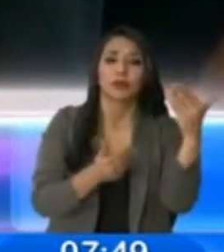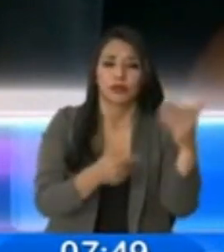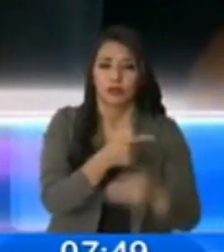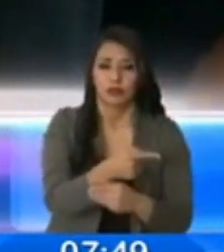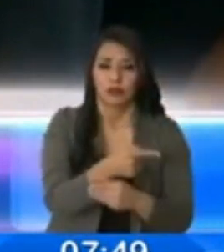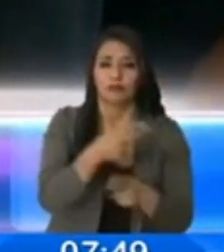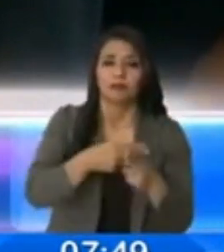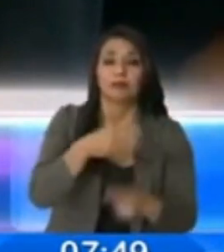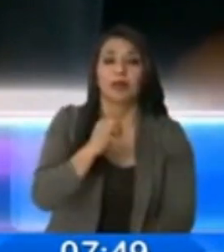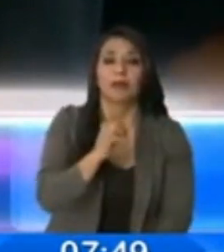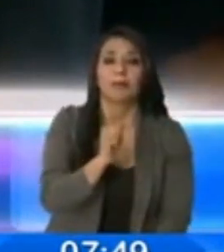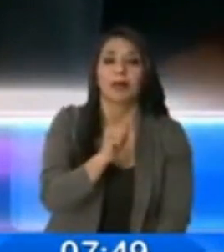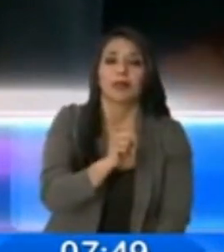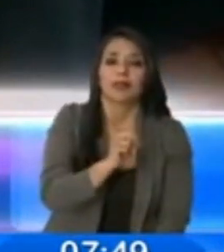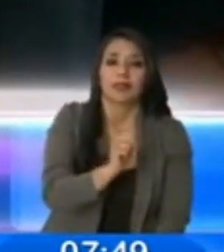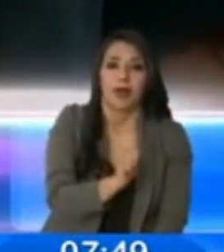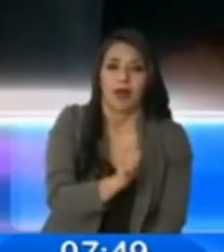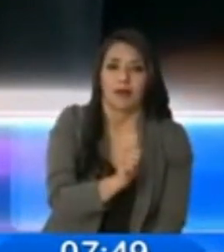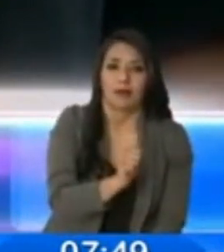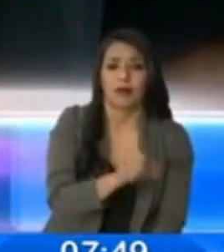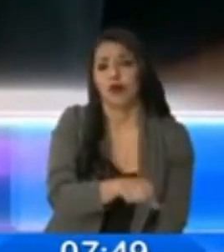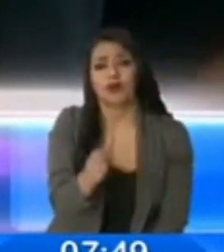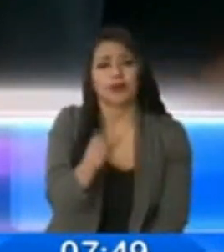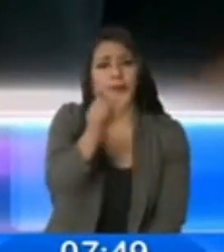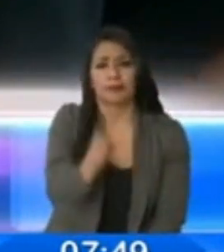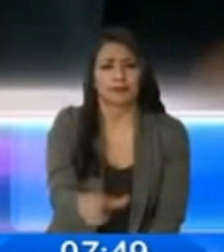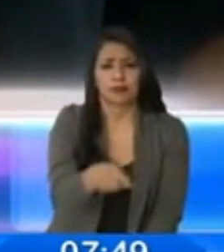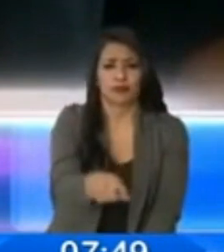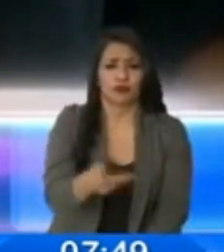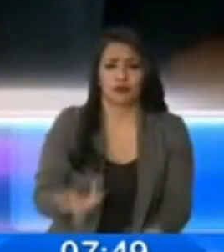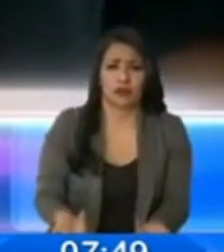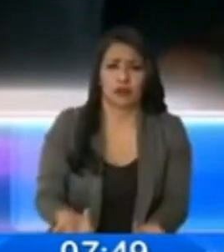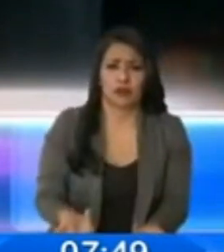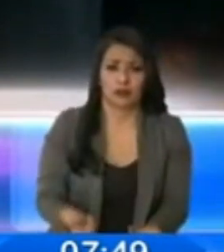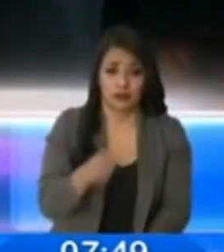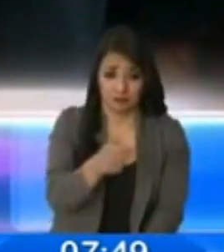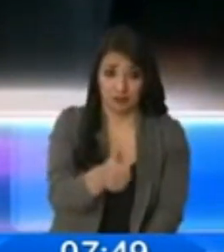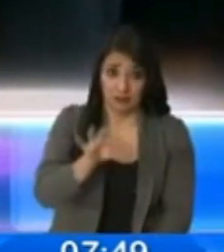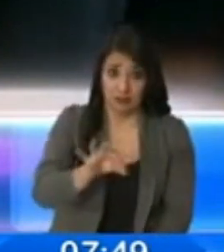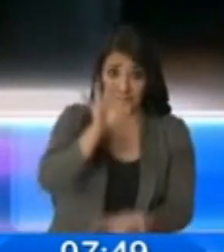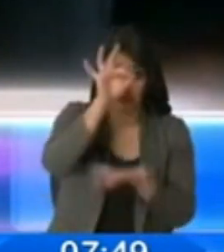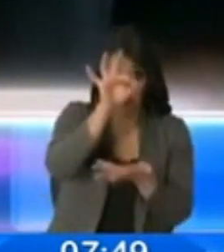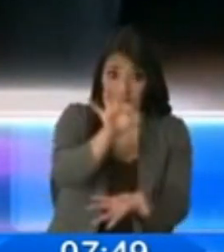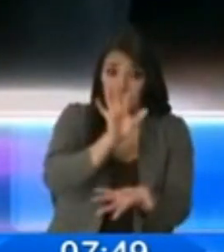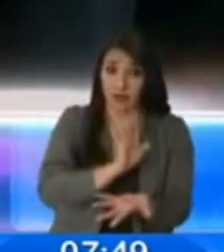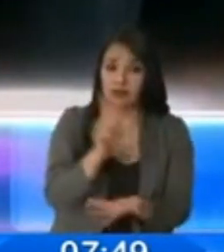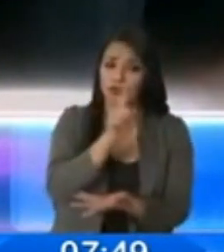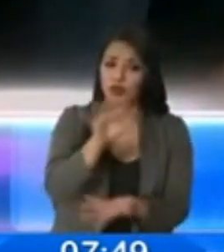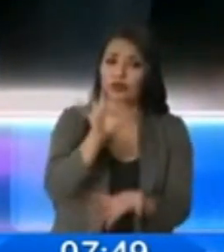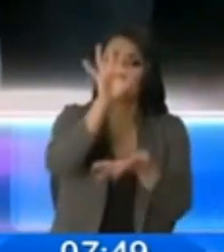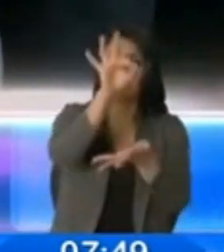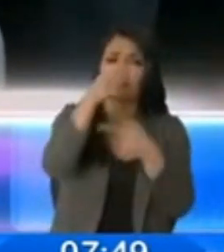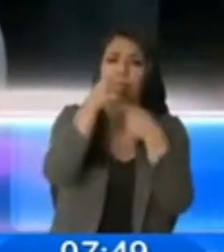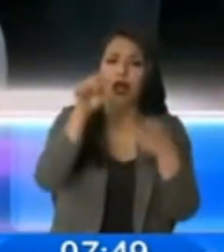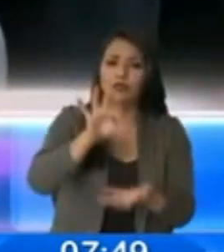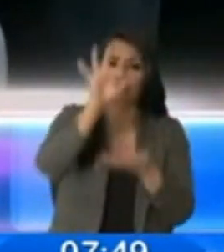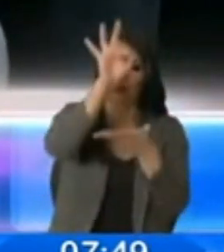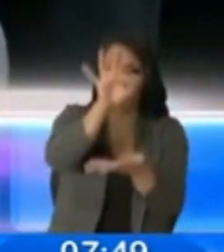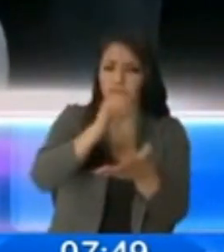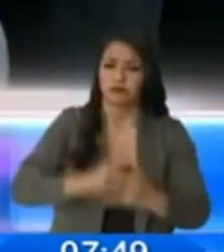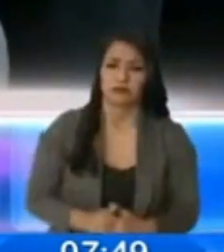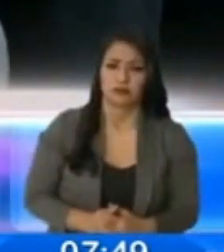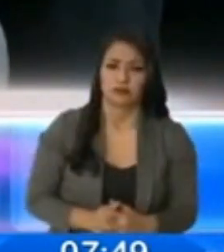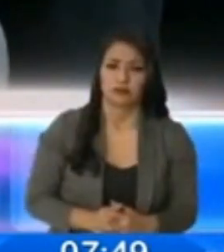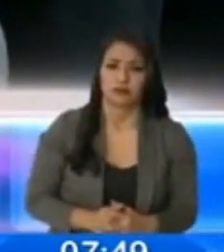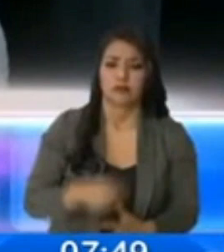el movimiento Maná hacia otra persona que no es la que funge como representante legal, que en este